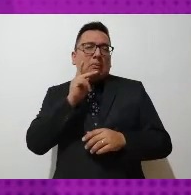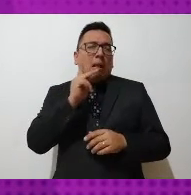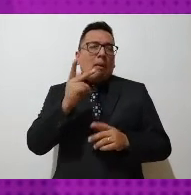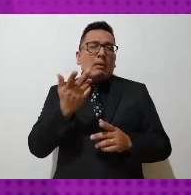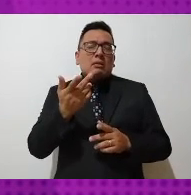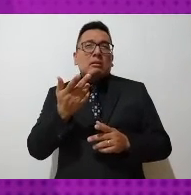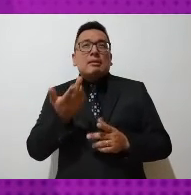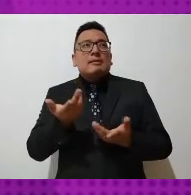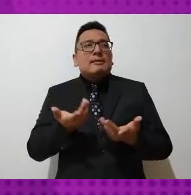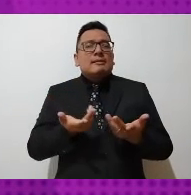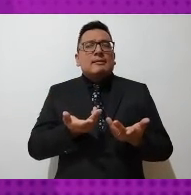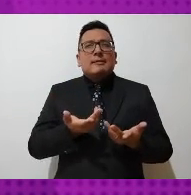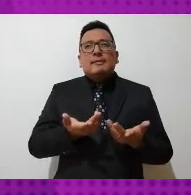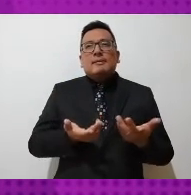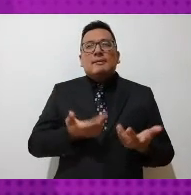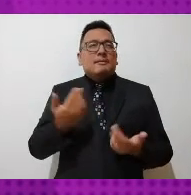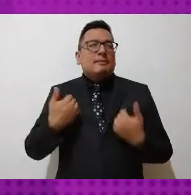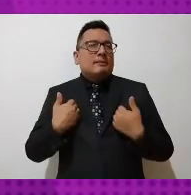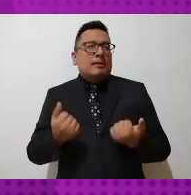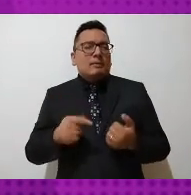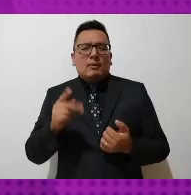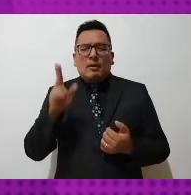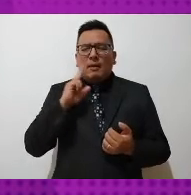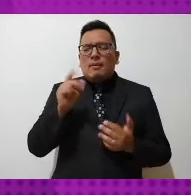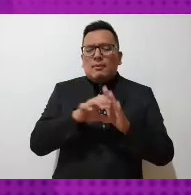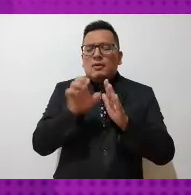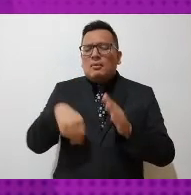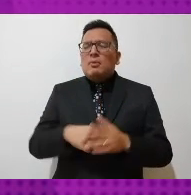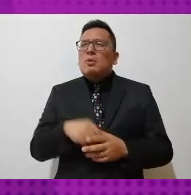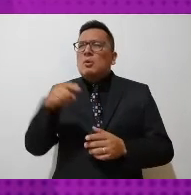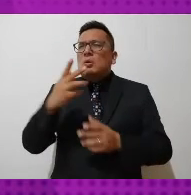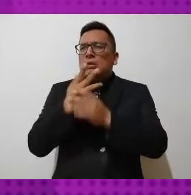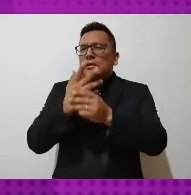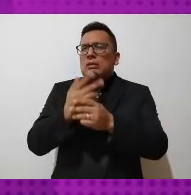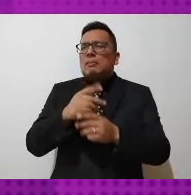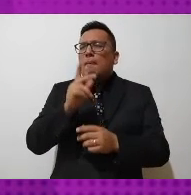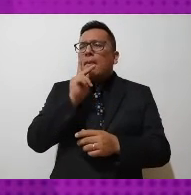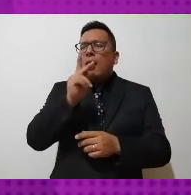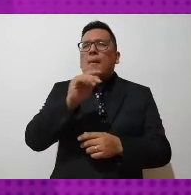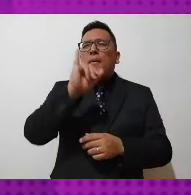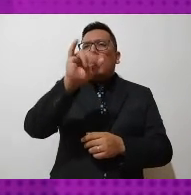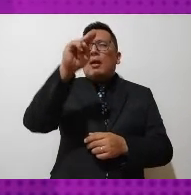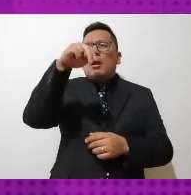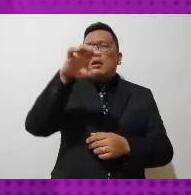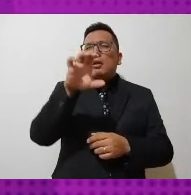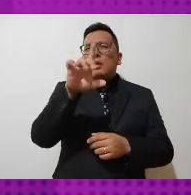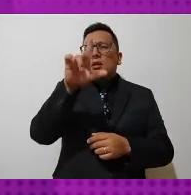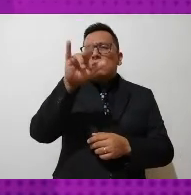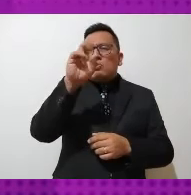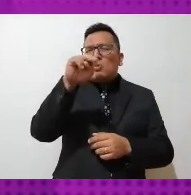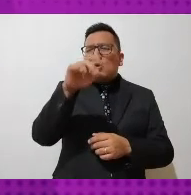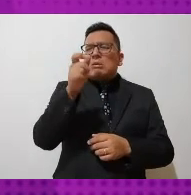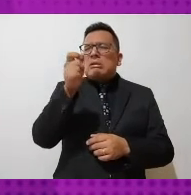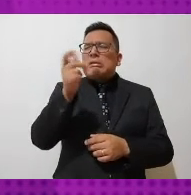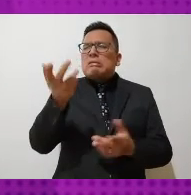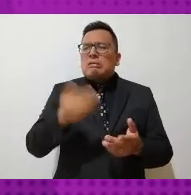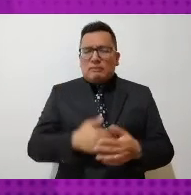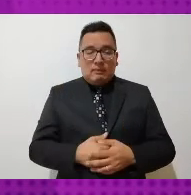en forma coloquial. Cuando hablamos de inclusión, ¿de qué hablamos? ¿Cómo podemos explicarle a la ciudadanía qué es la